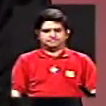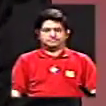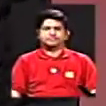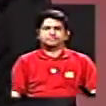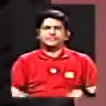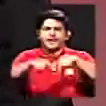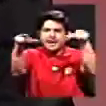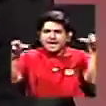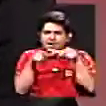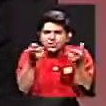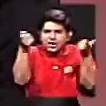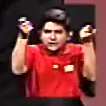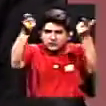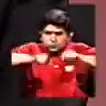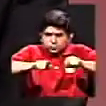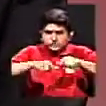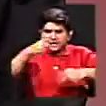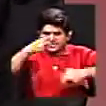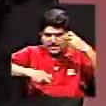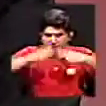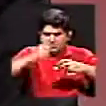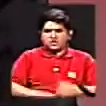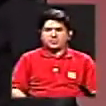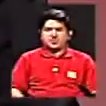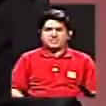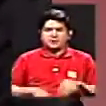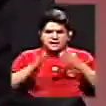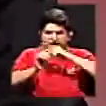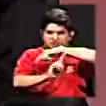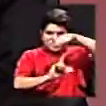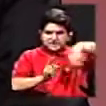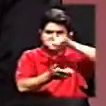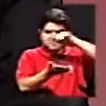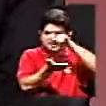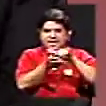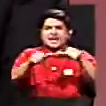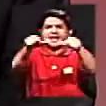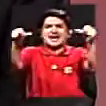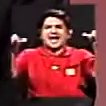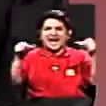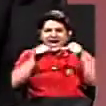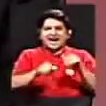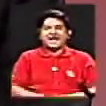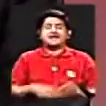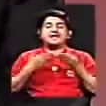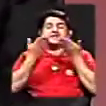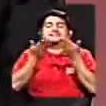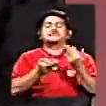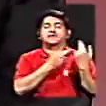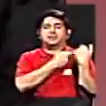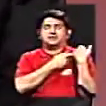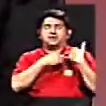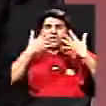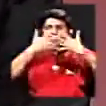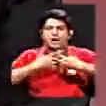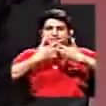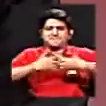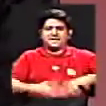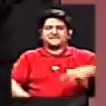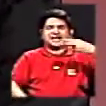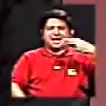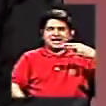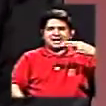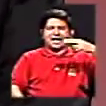la zona donde ocurrió este problema de la vía de circunvalación es un área que se encomendó a la empresa Hernán